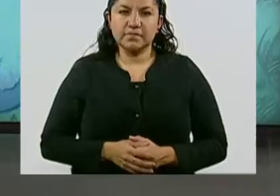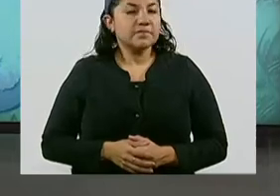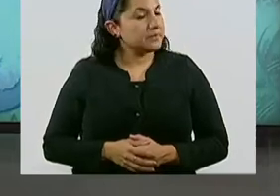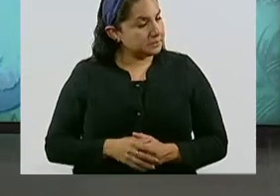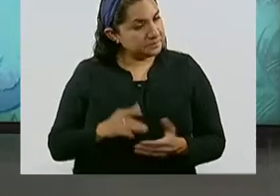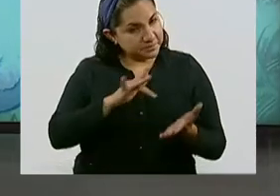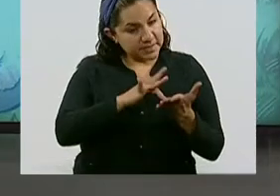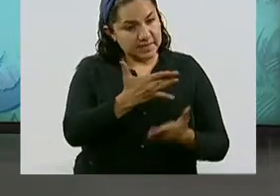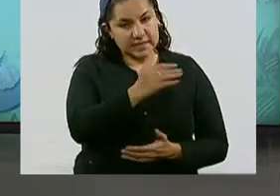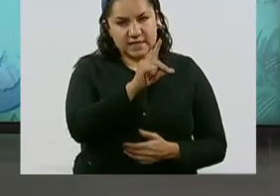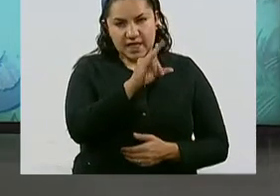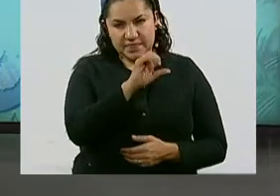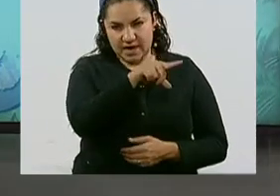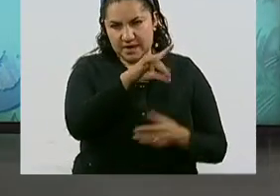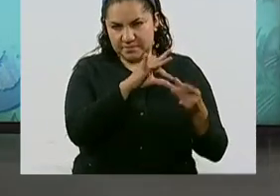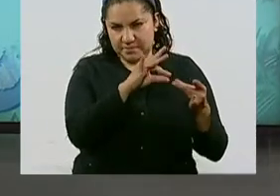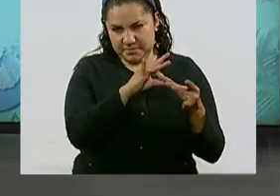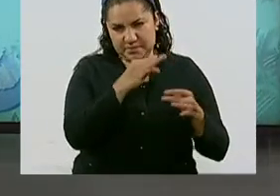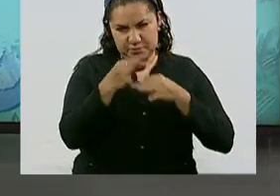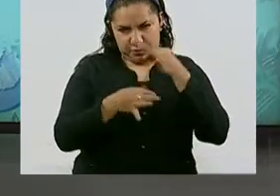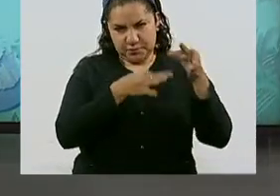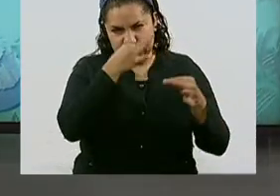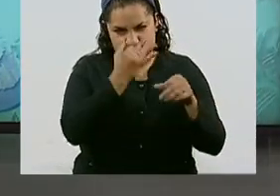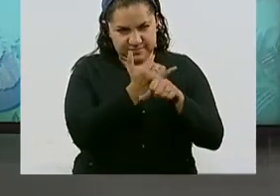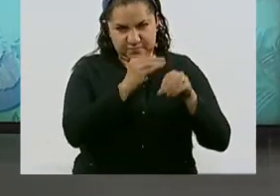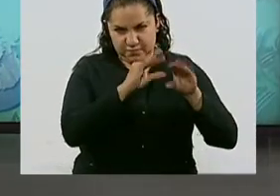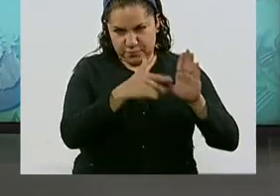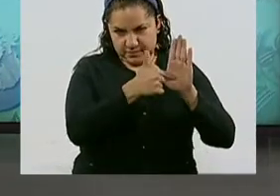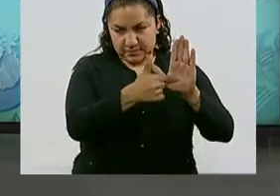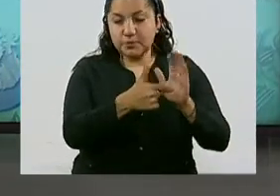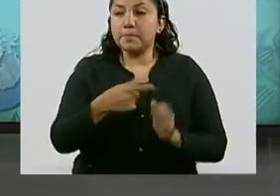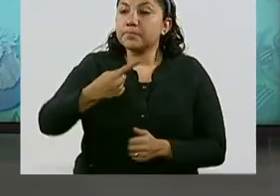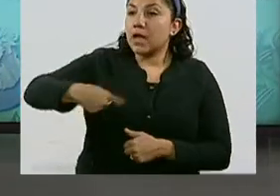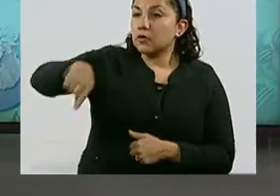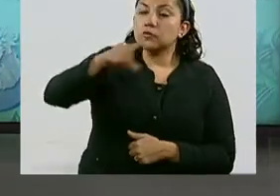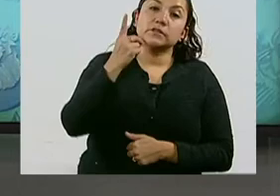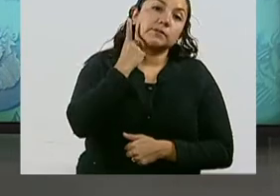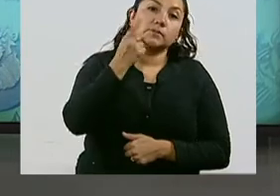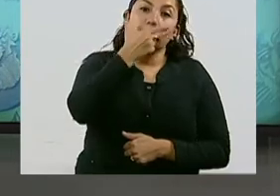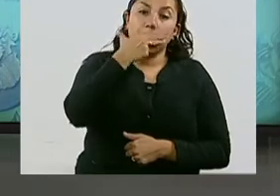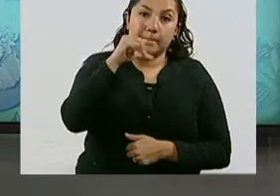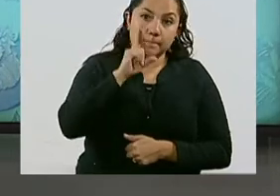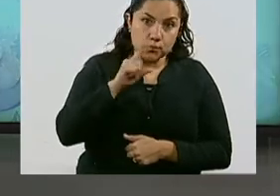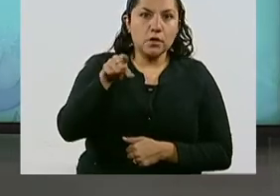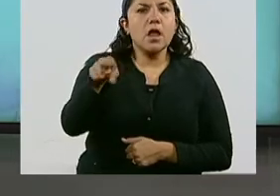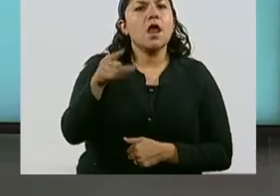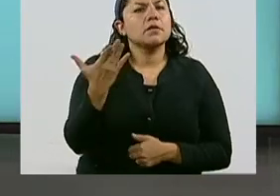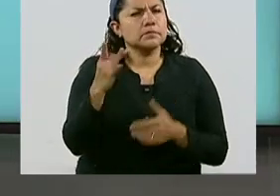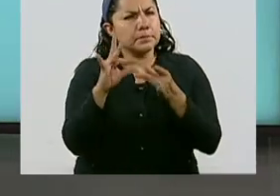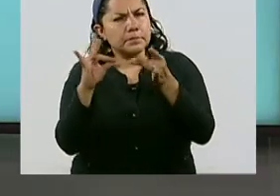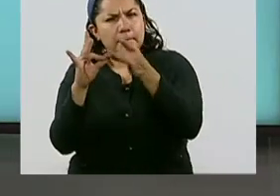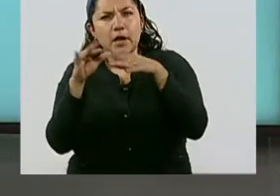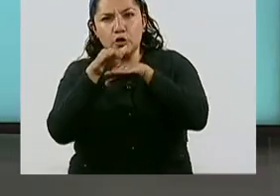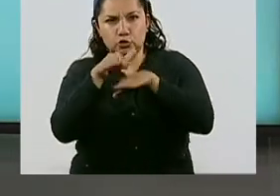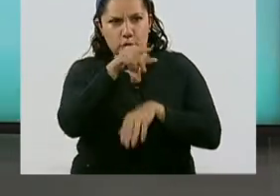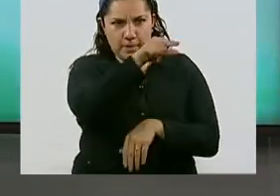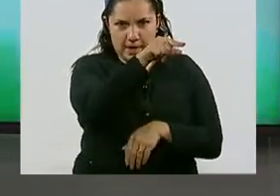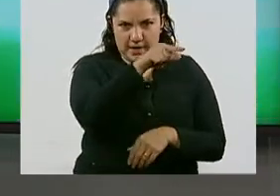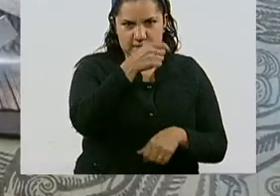Muchas gracias, Adrián Aguilar Torres, por esta información. Y mire, diputadas y diputados hicieron un balance de esta comparecencia. Vamos a escuchar.